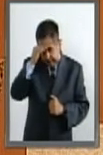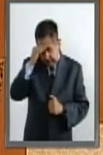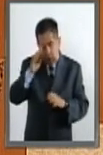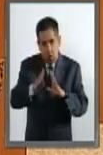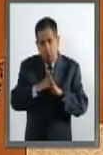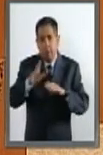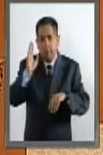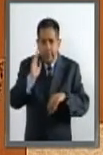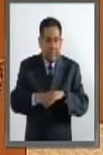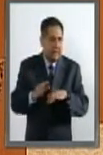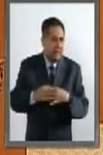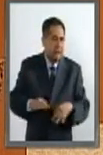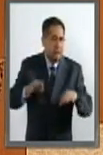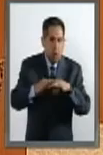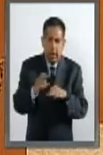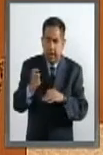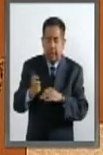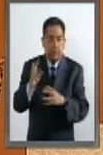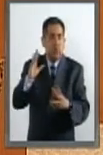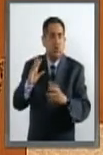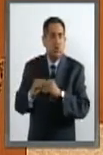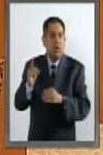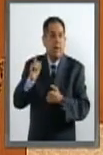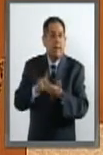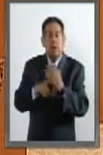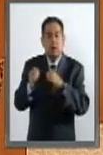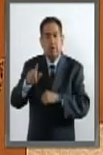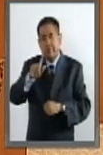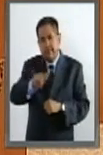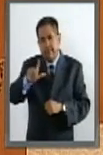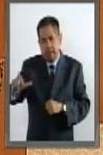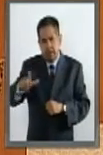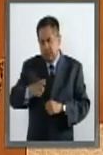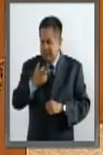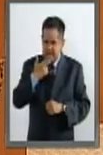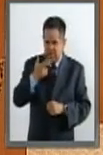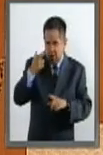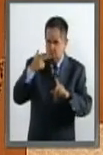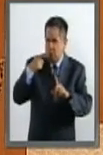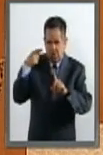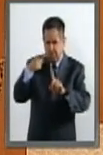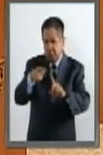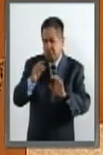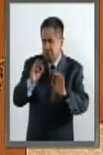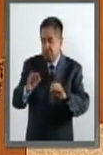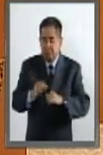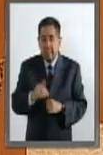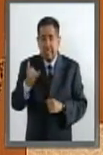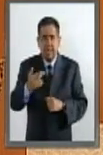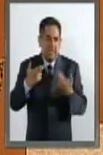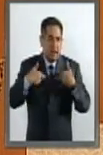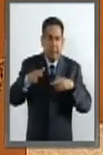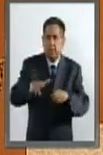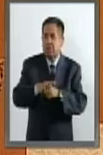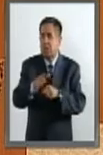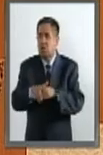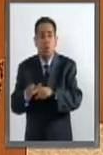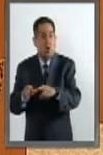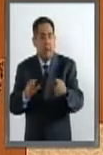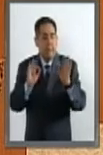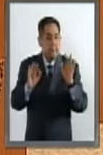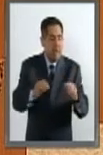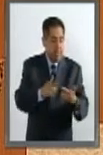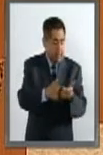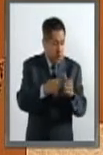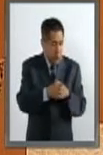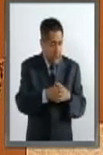más viva que nunca aquella reforma del 77 y mantener la representación y la voz de las minorías en